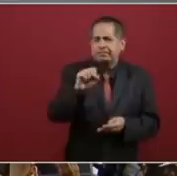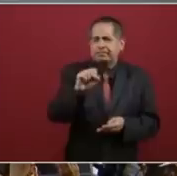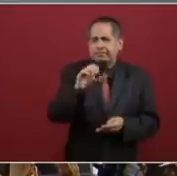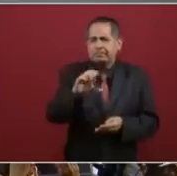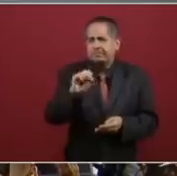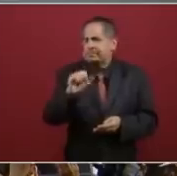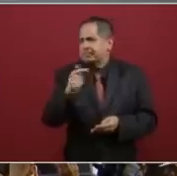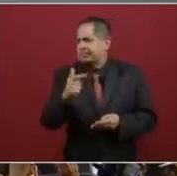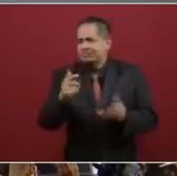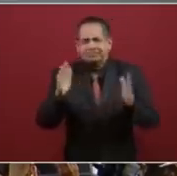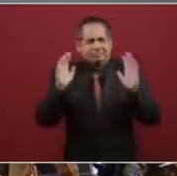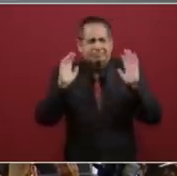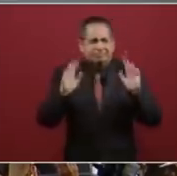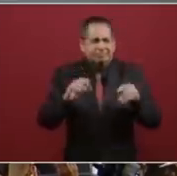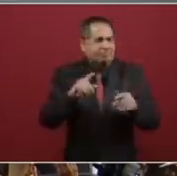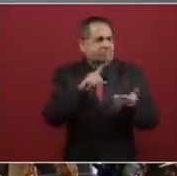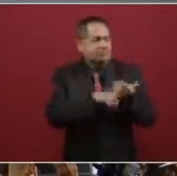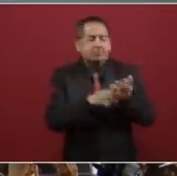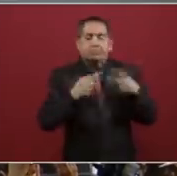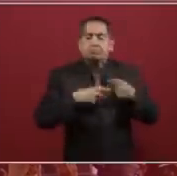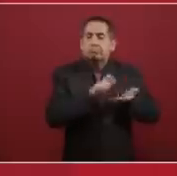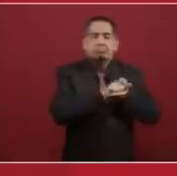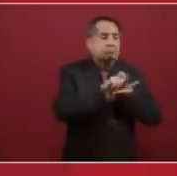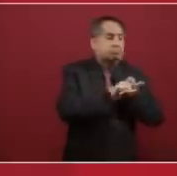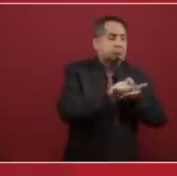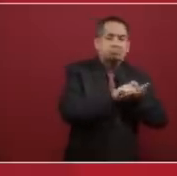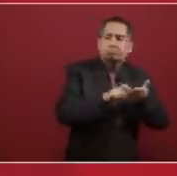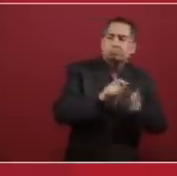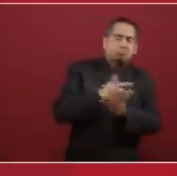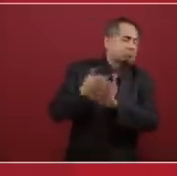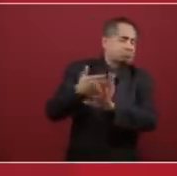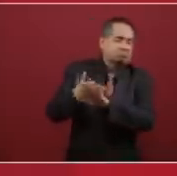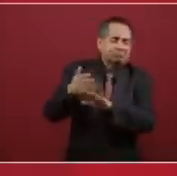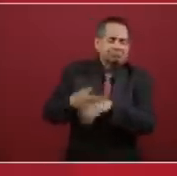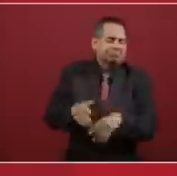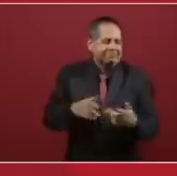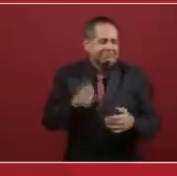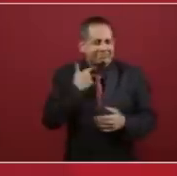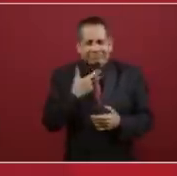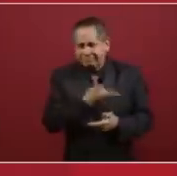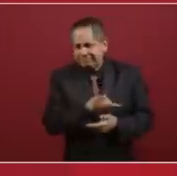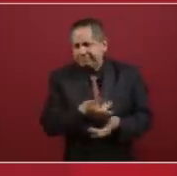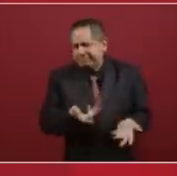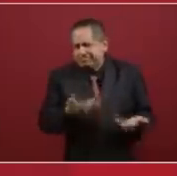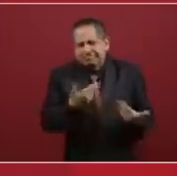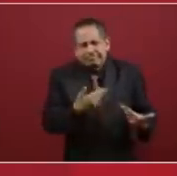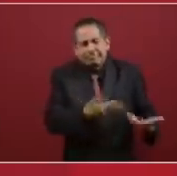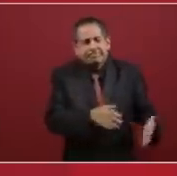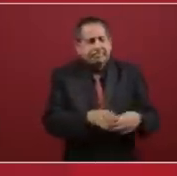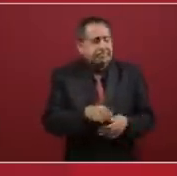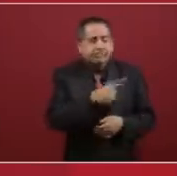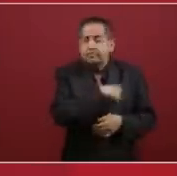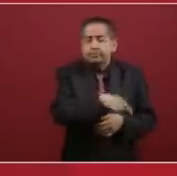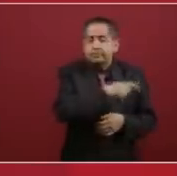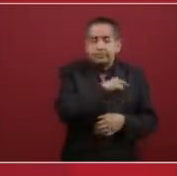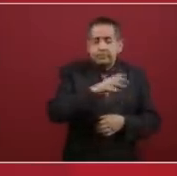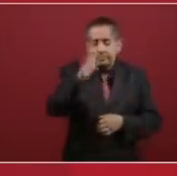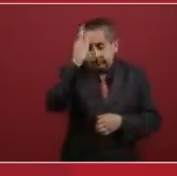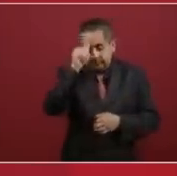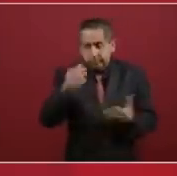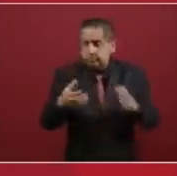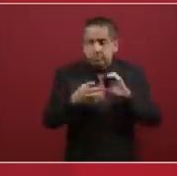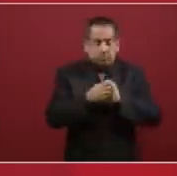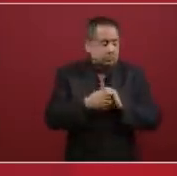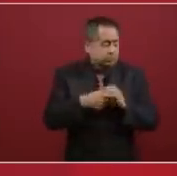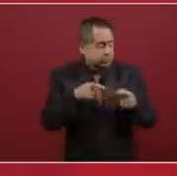que lo hagan los articulistas, los que pues no comparten